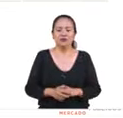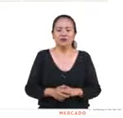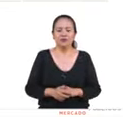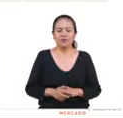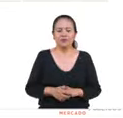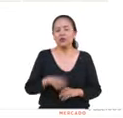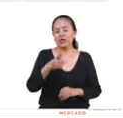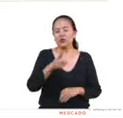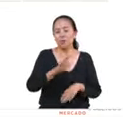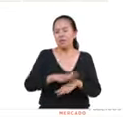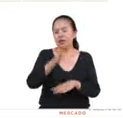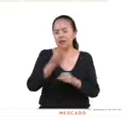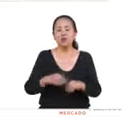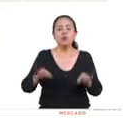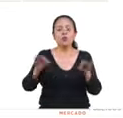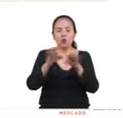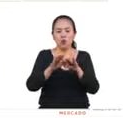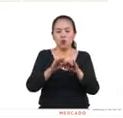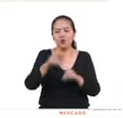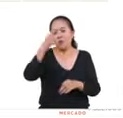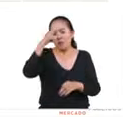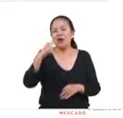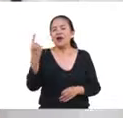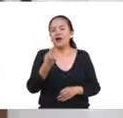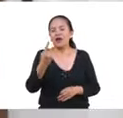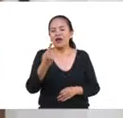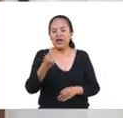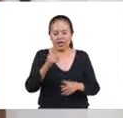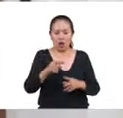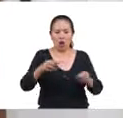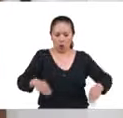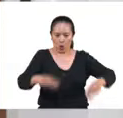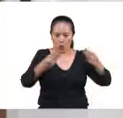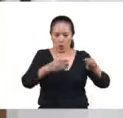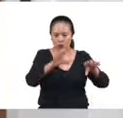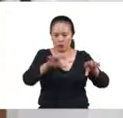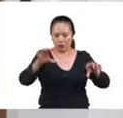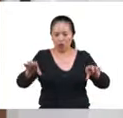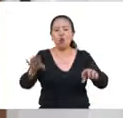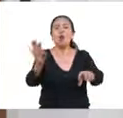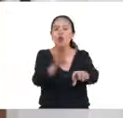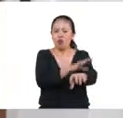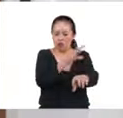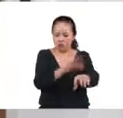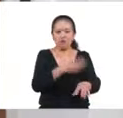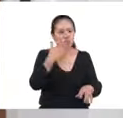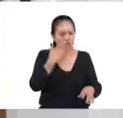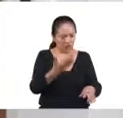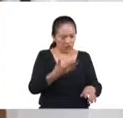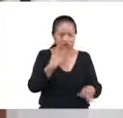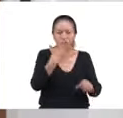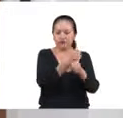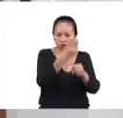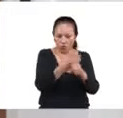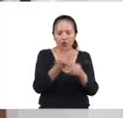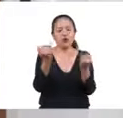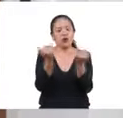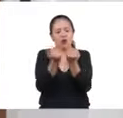estamos priorizando el tema de instalación eléctrica e hidrosanitaria para evitar, incluye el tema del